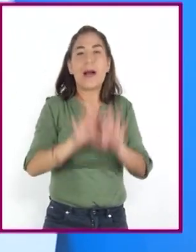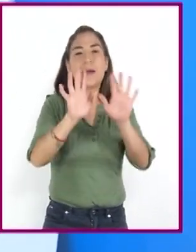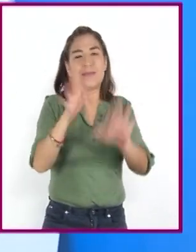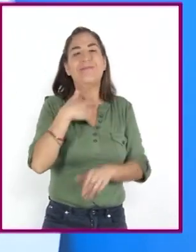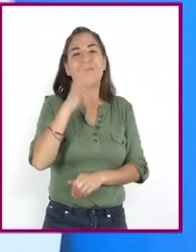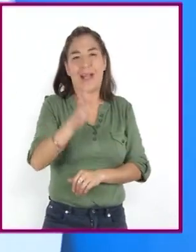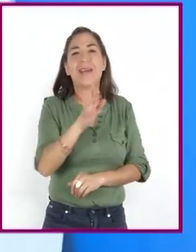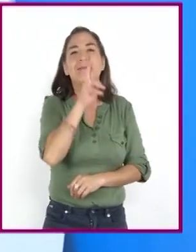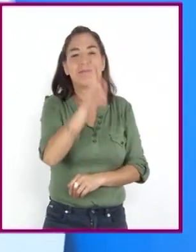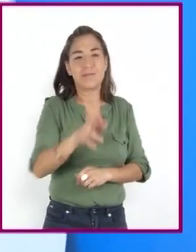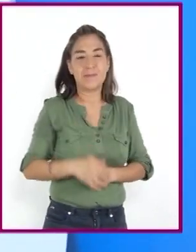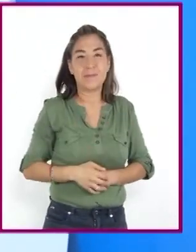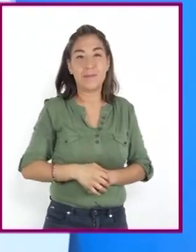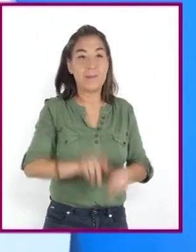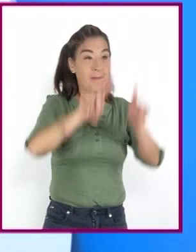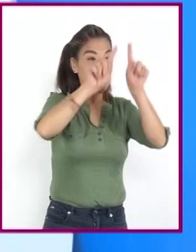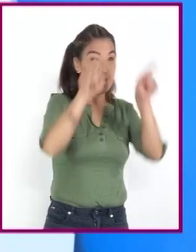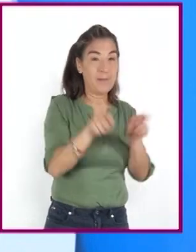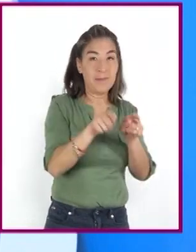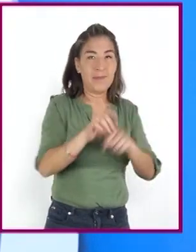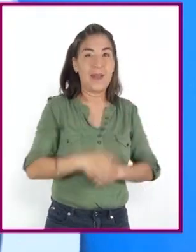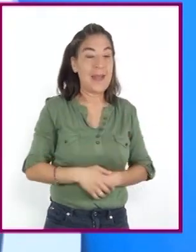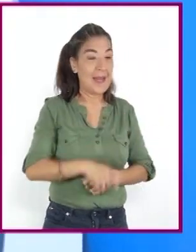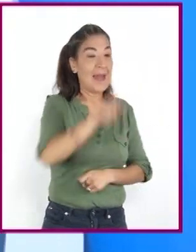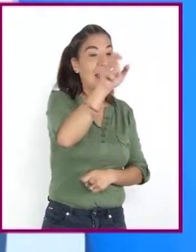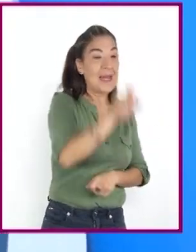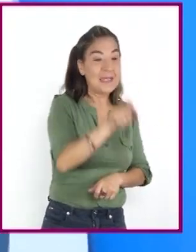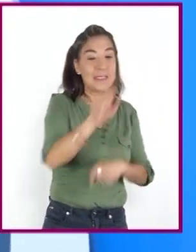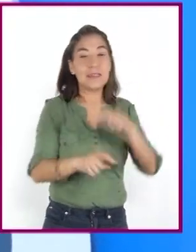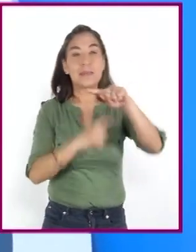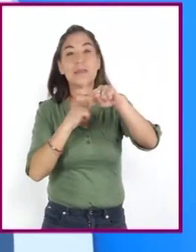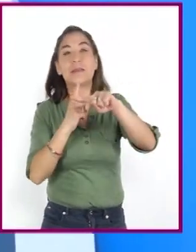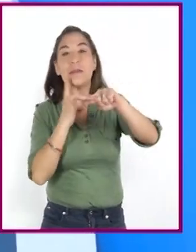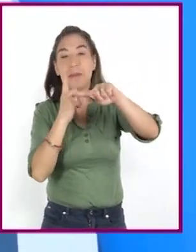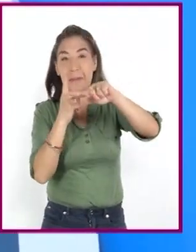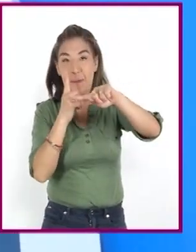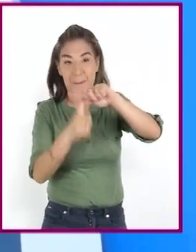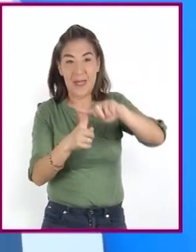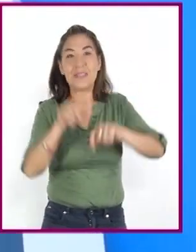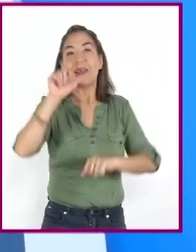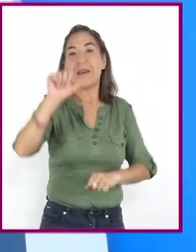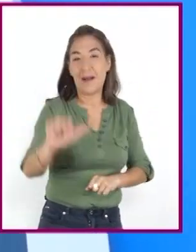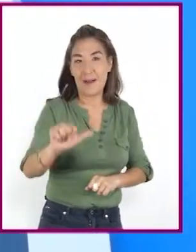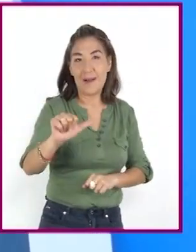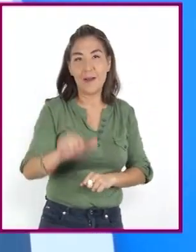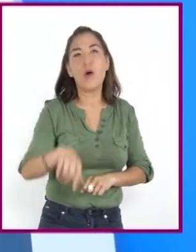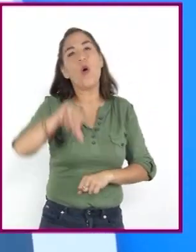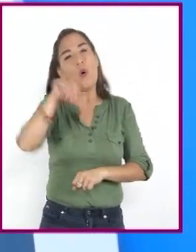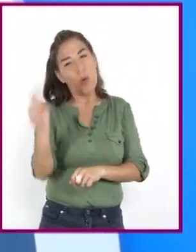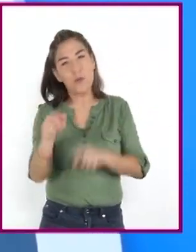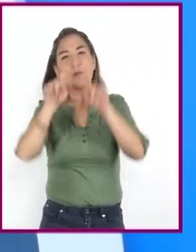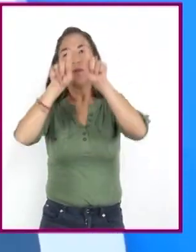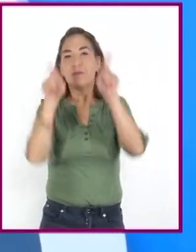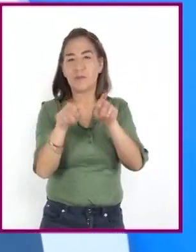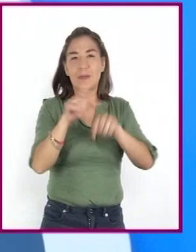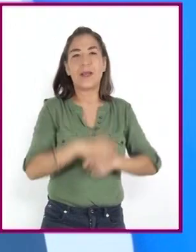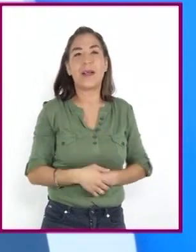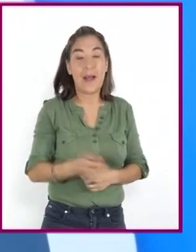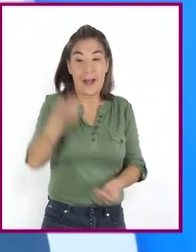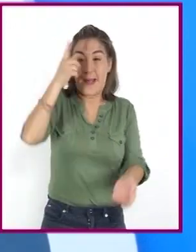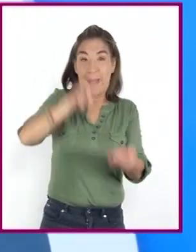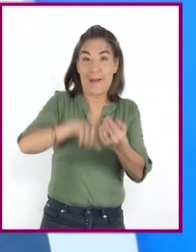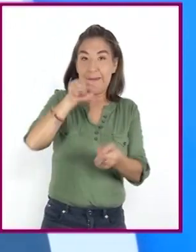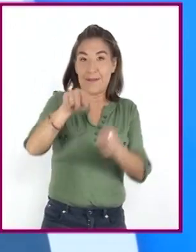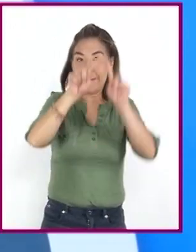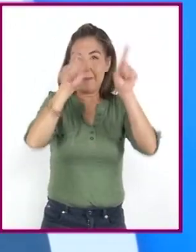respuesta. Entre paréntesis, x más a seguido de otros paréntesis y dentro de